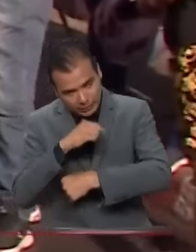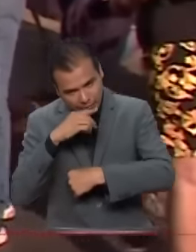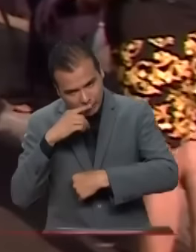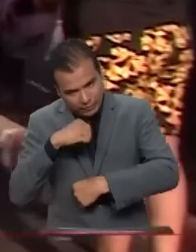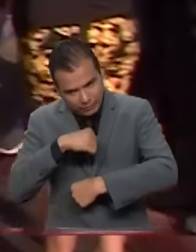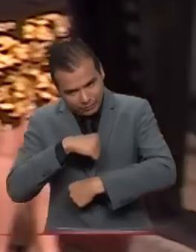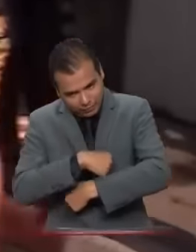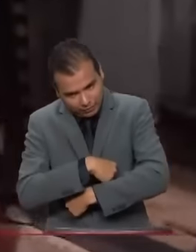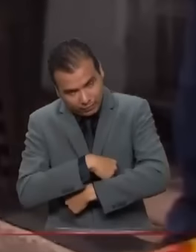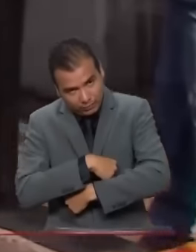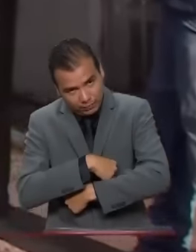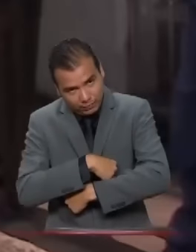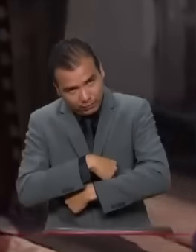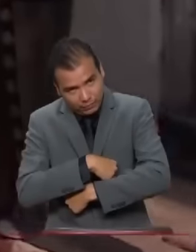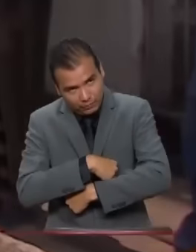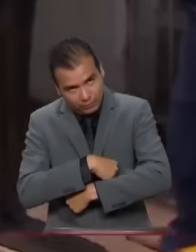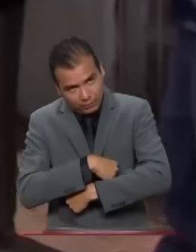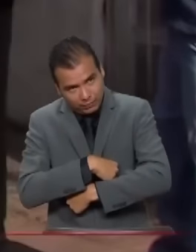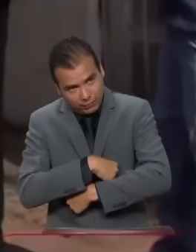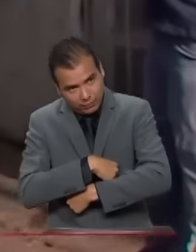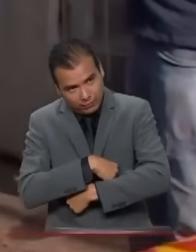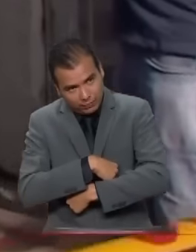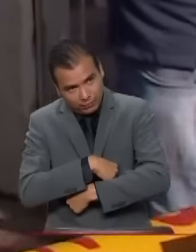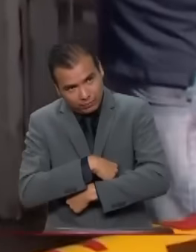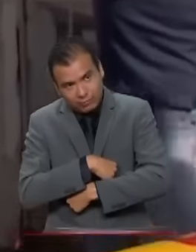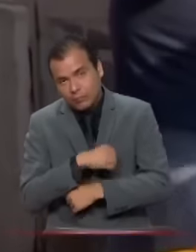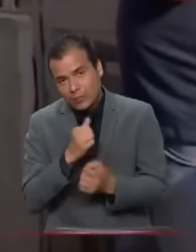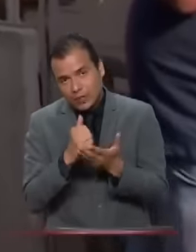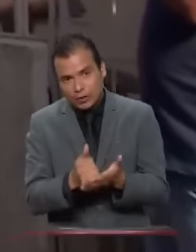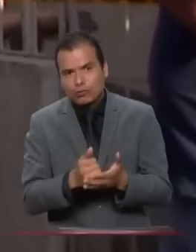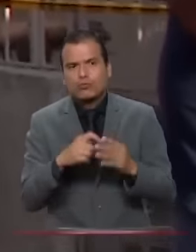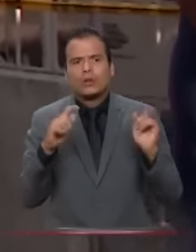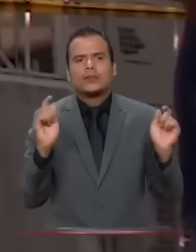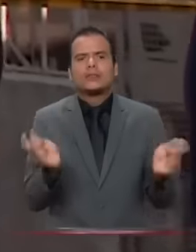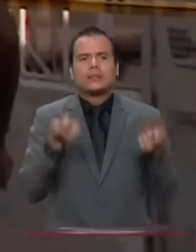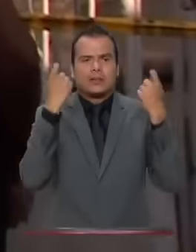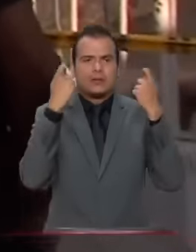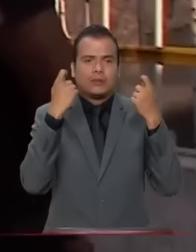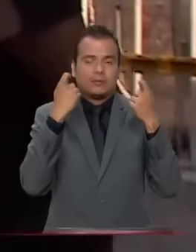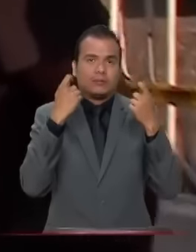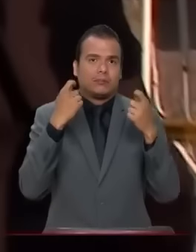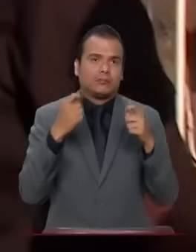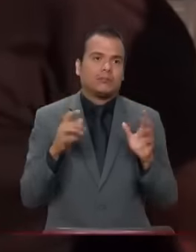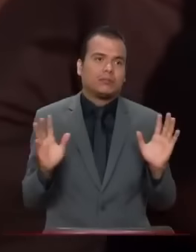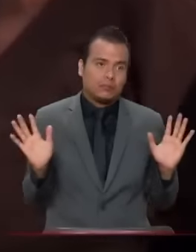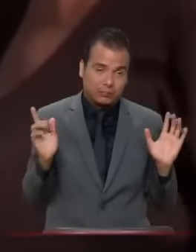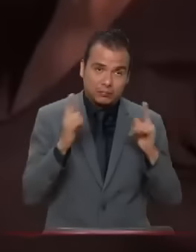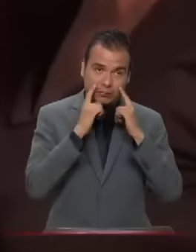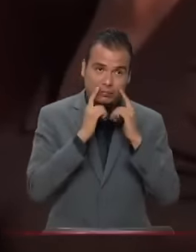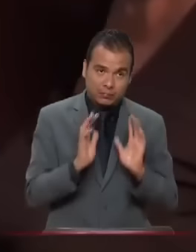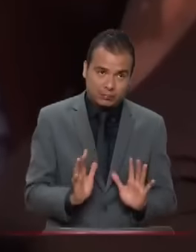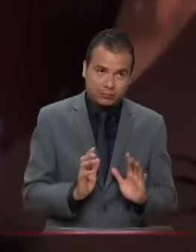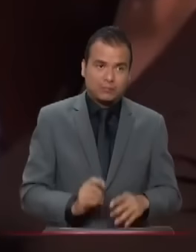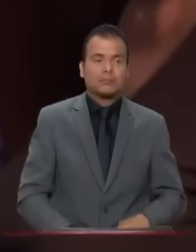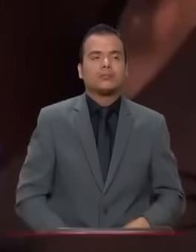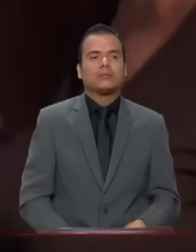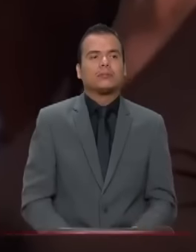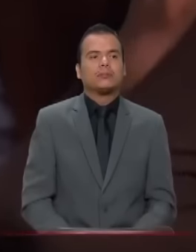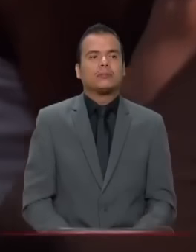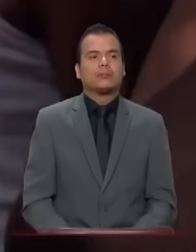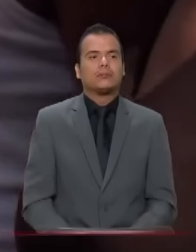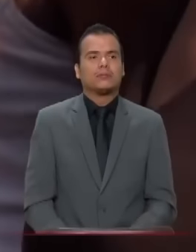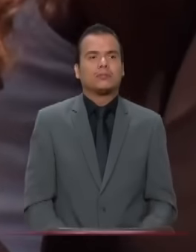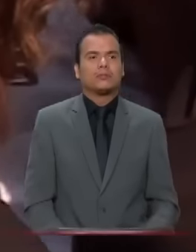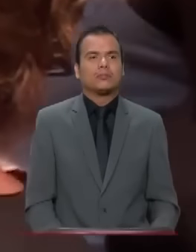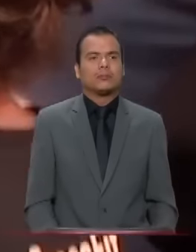protegiendo, el instinto de protección. Quizá eso ayudó un poquito a que la niña no inhalara directamente el humo. Entonces esa fue la escena que nos